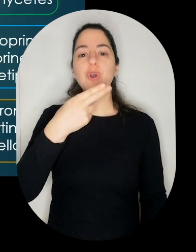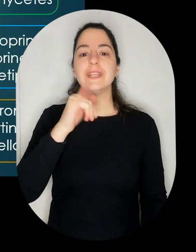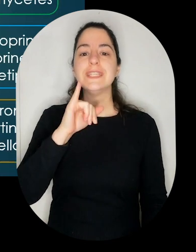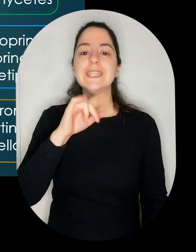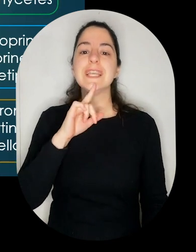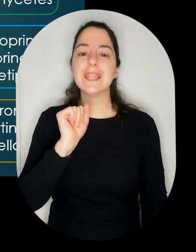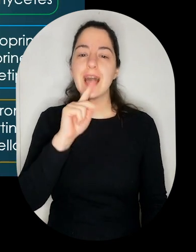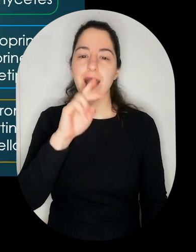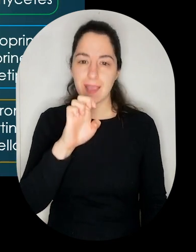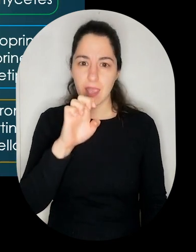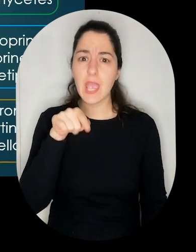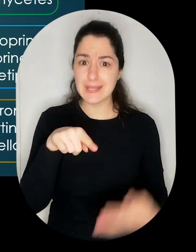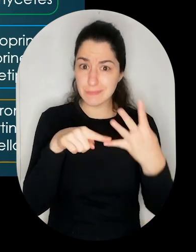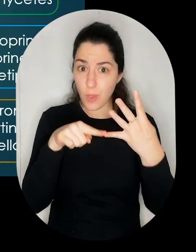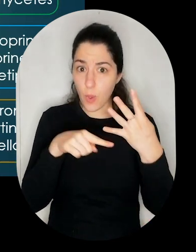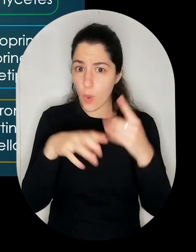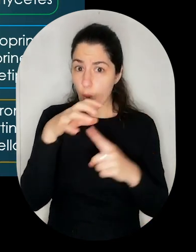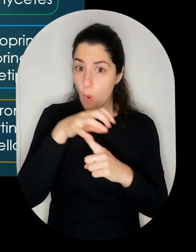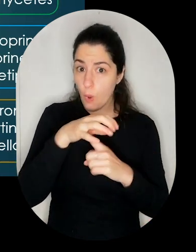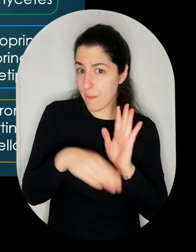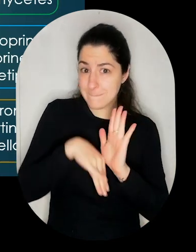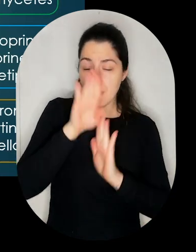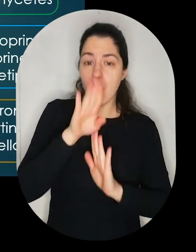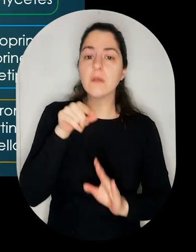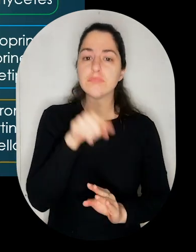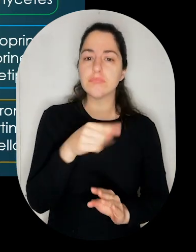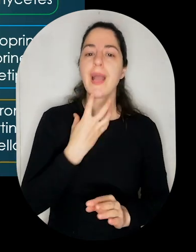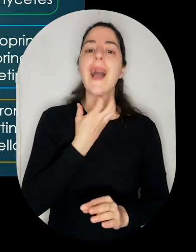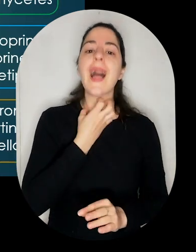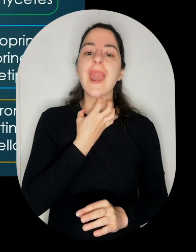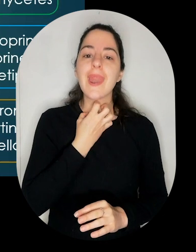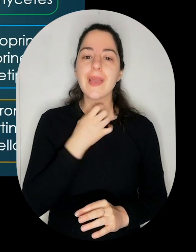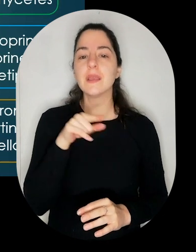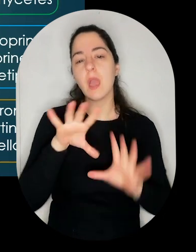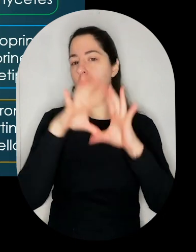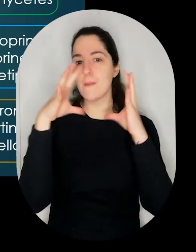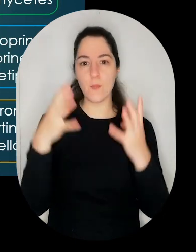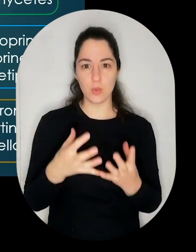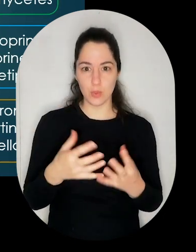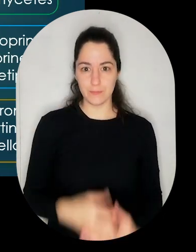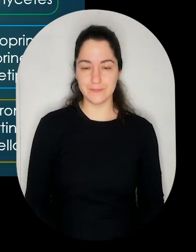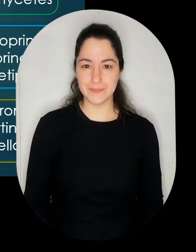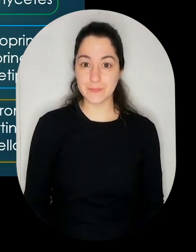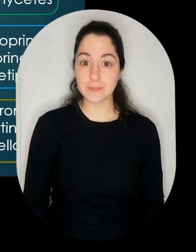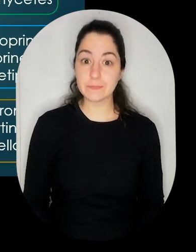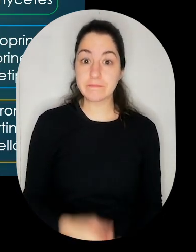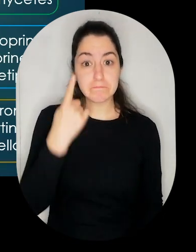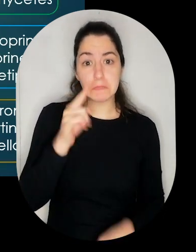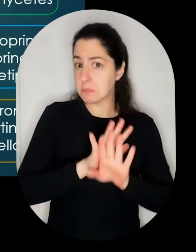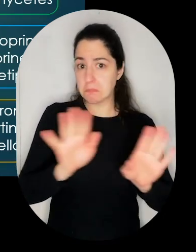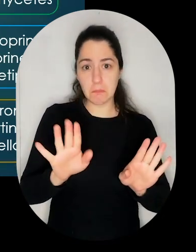shiitake, que es el hongo más descrito o descrito con mayor índice de cuadros de alergia a nivel mundial,